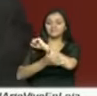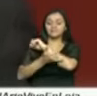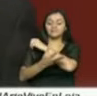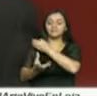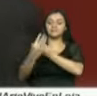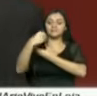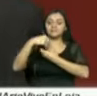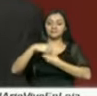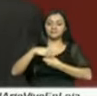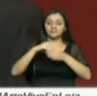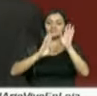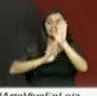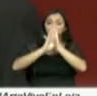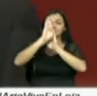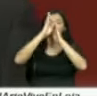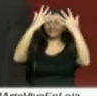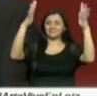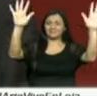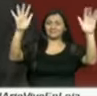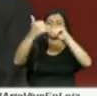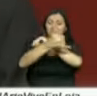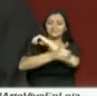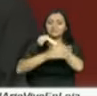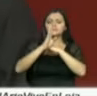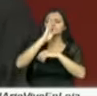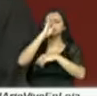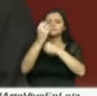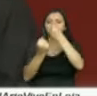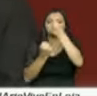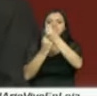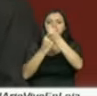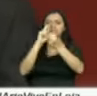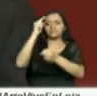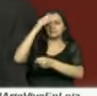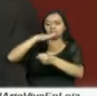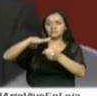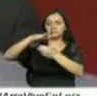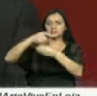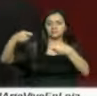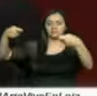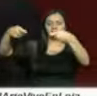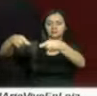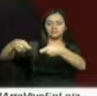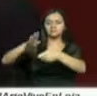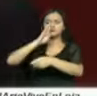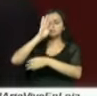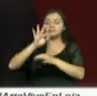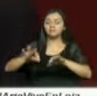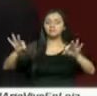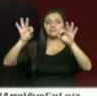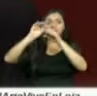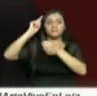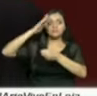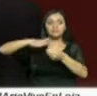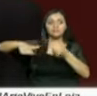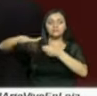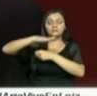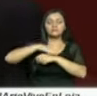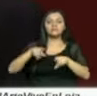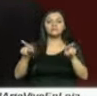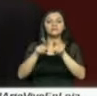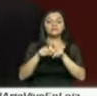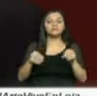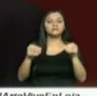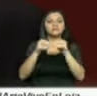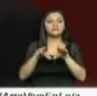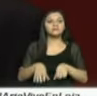los países desarrollados, siempre cuenta con el apoyo estatal, sobre todo de un Estado como el nuestro, que ha